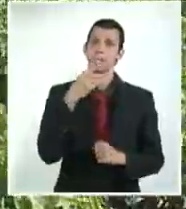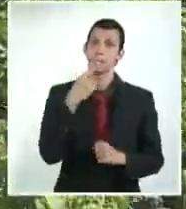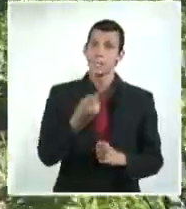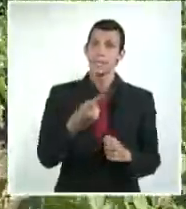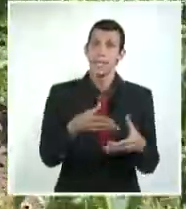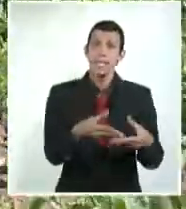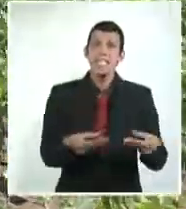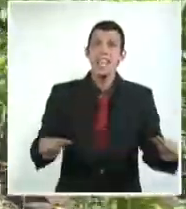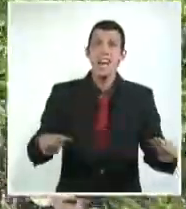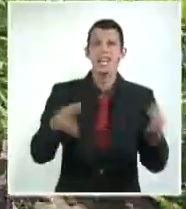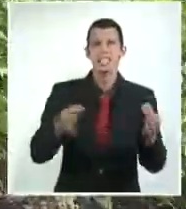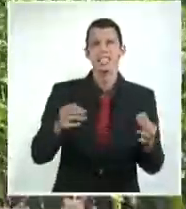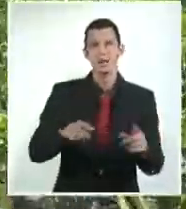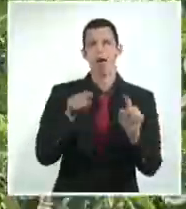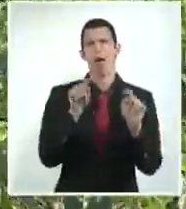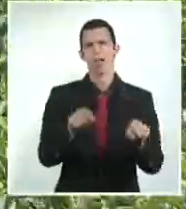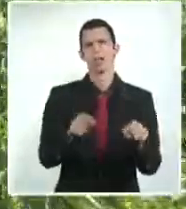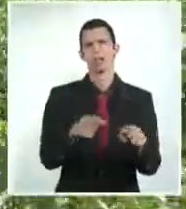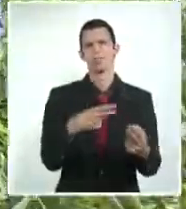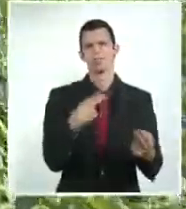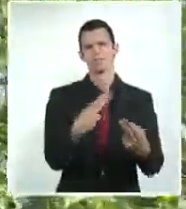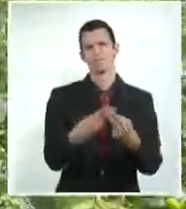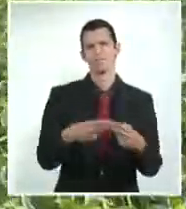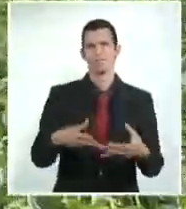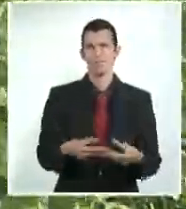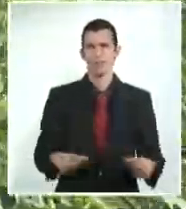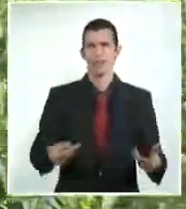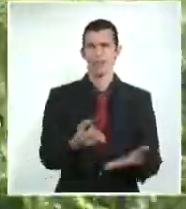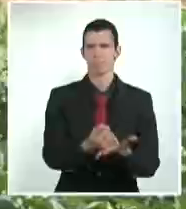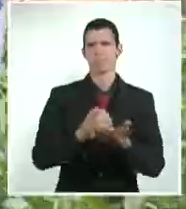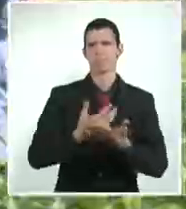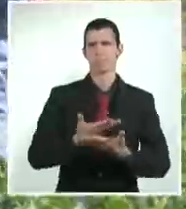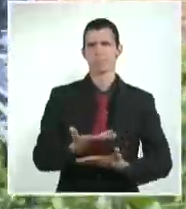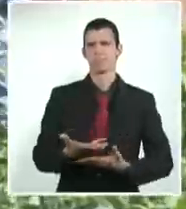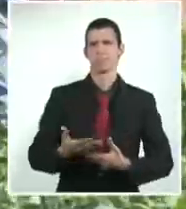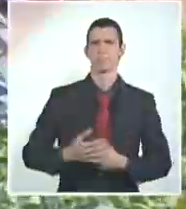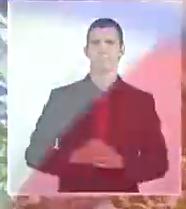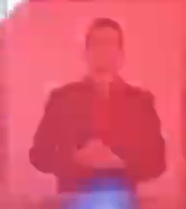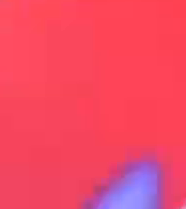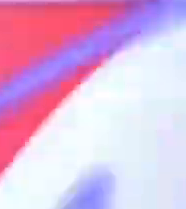ha fallado. Raúl Nogués, Sistema Informativo de la Televisión Cubana.